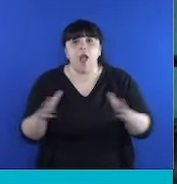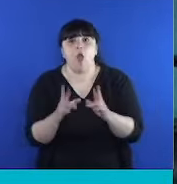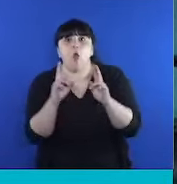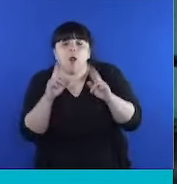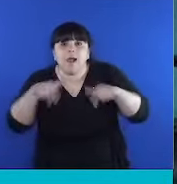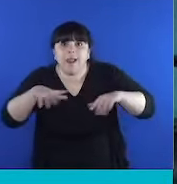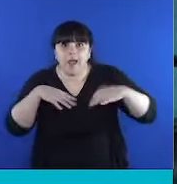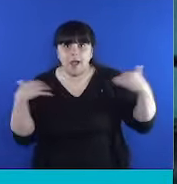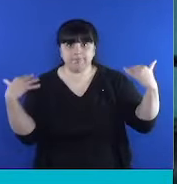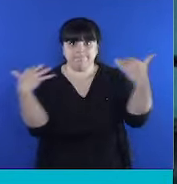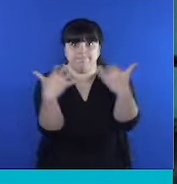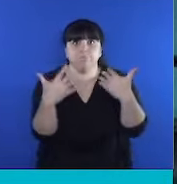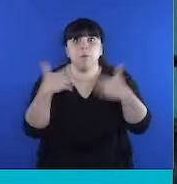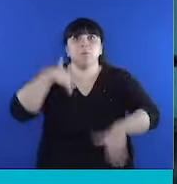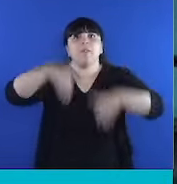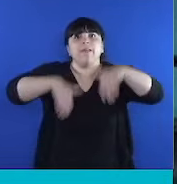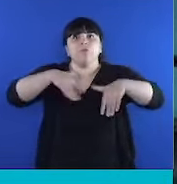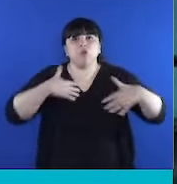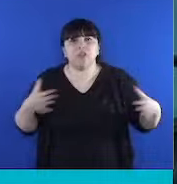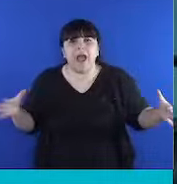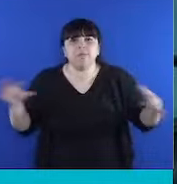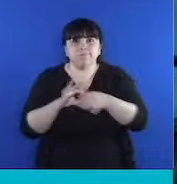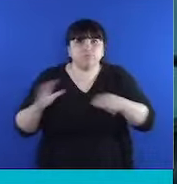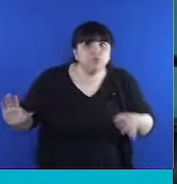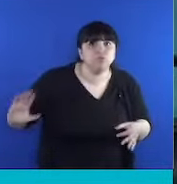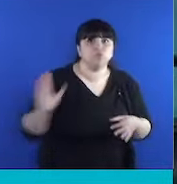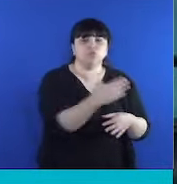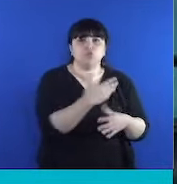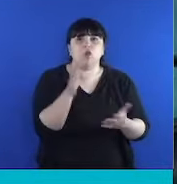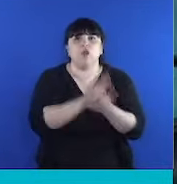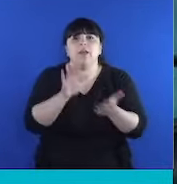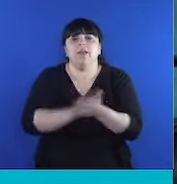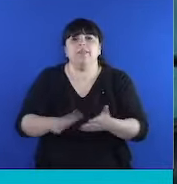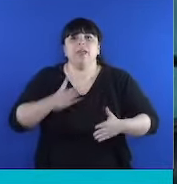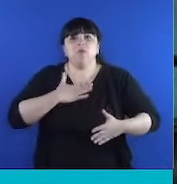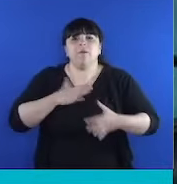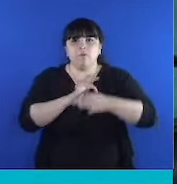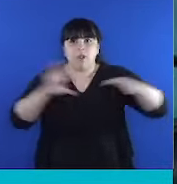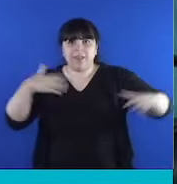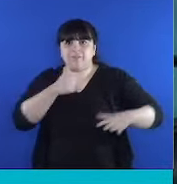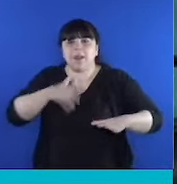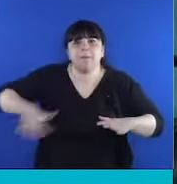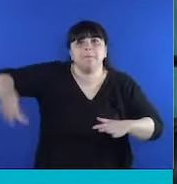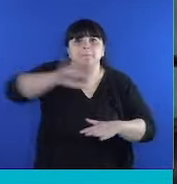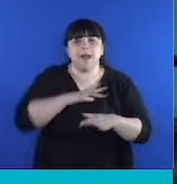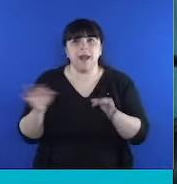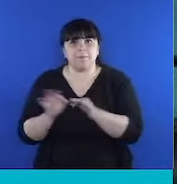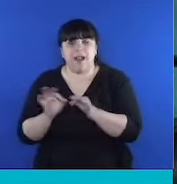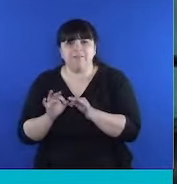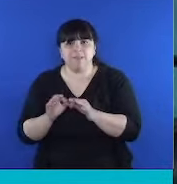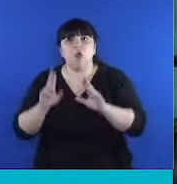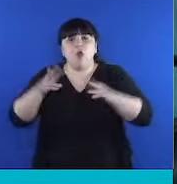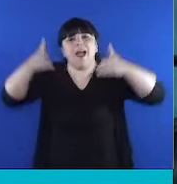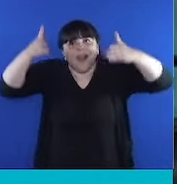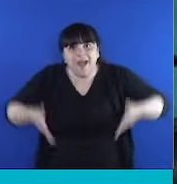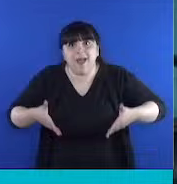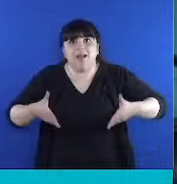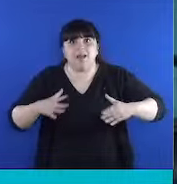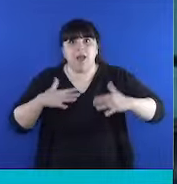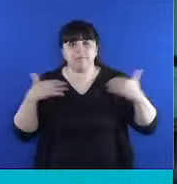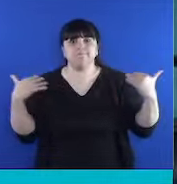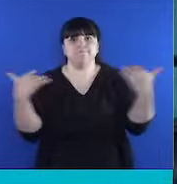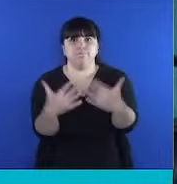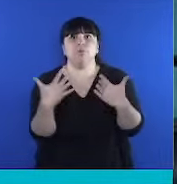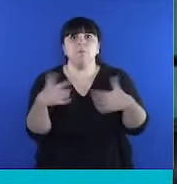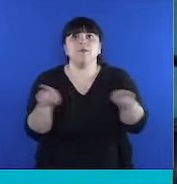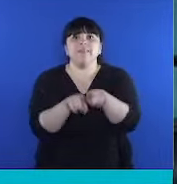capacidad de votar por unanimidad una reivindicación de la soberanía argentina en el mar de Malvinas. Desearíamos que esta legislatura tenga el